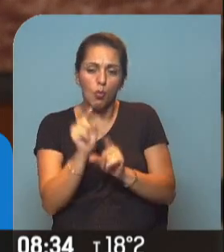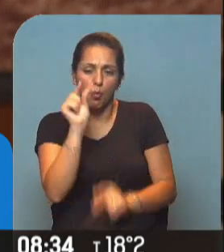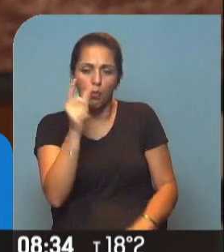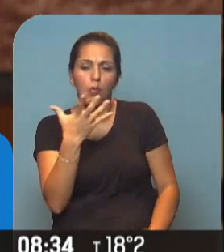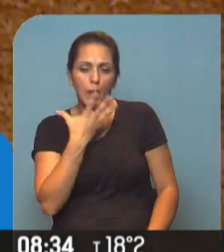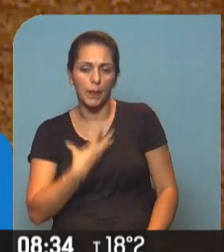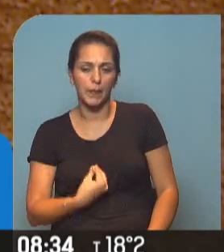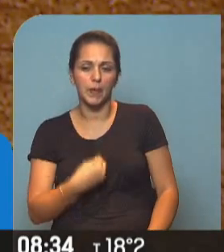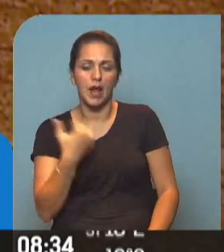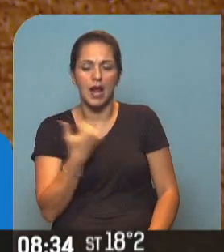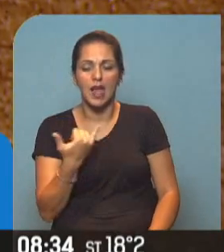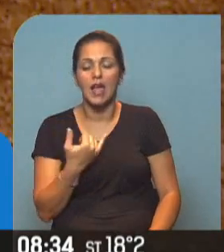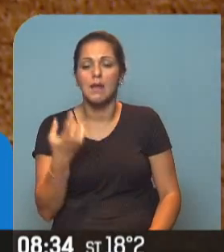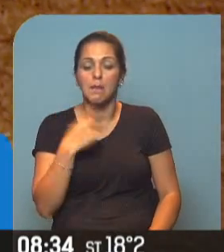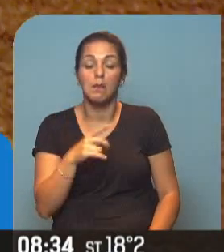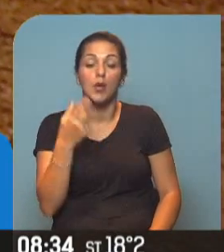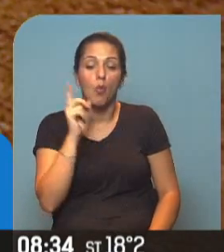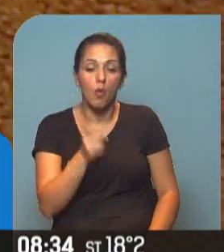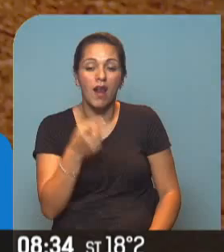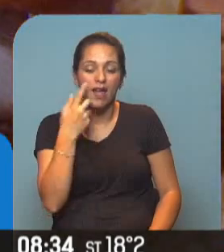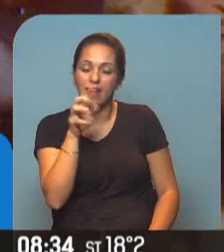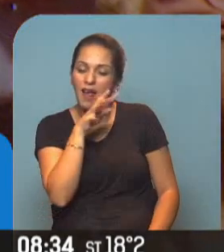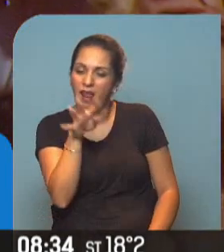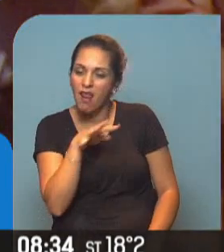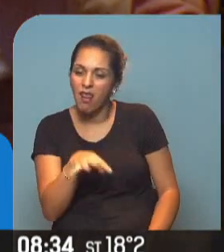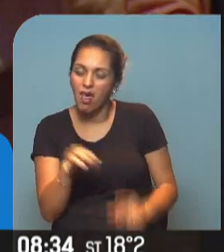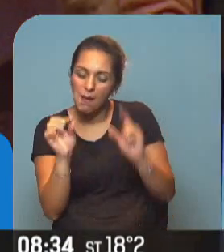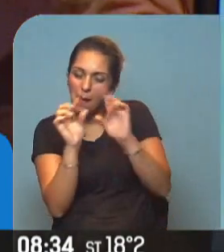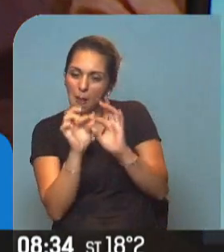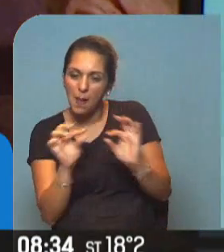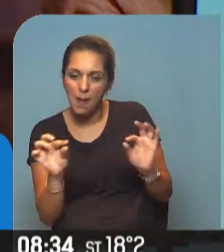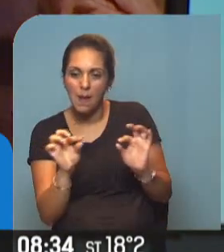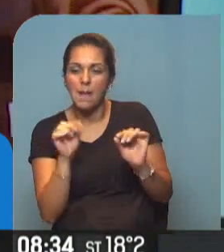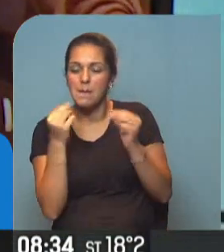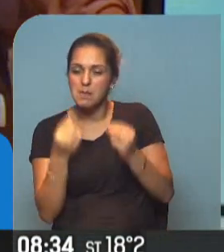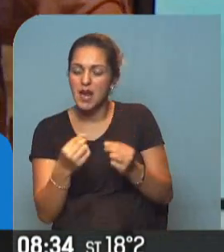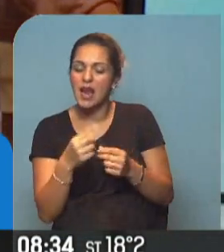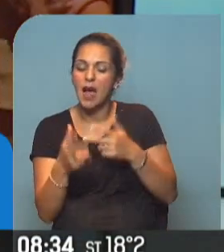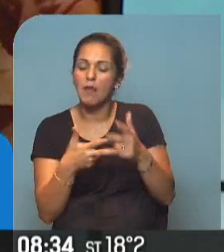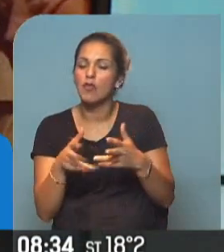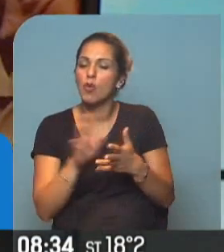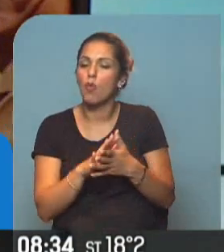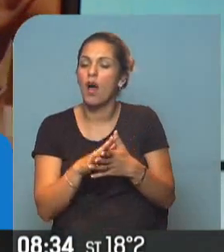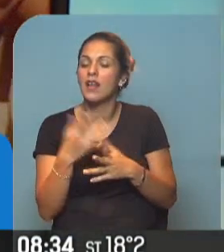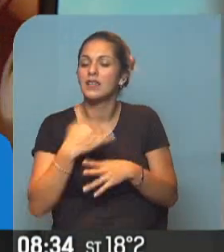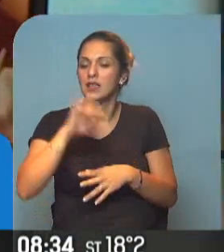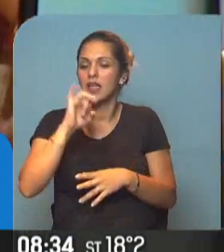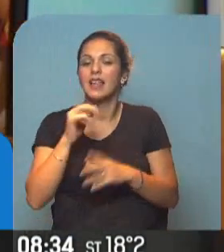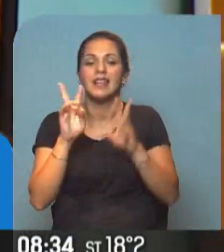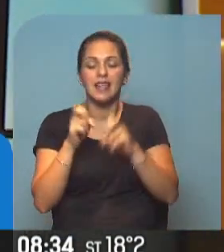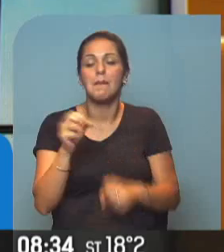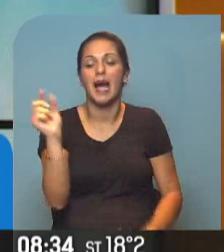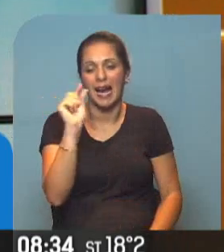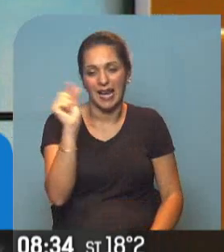poco la situación pero bueno habría que ver la letra chica los alcances de qué tasa estamos hablando nos ha hablado de créditos que las de